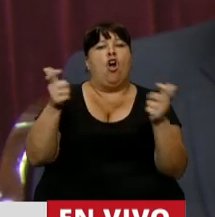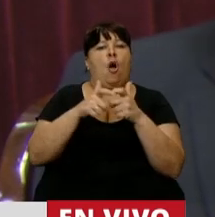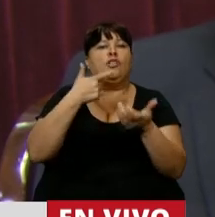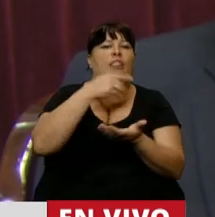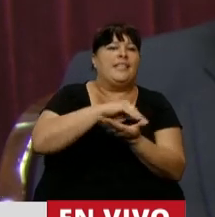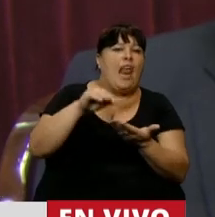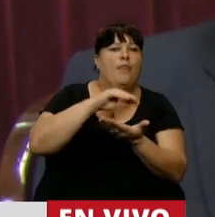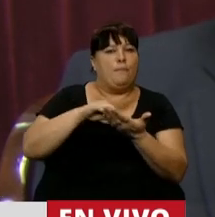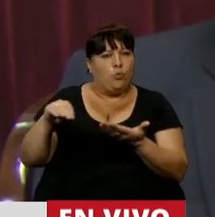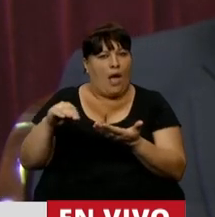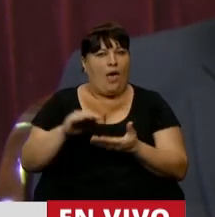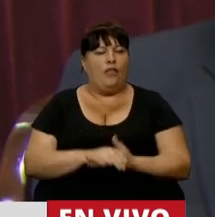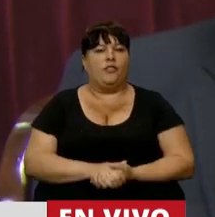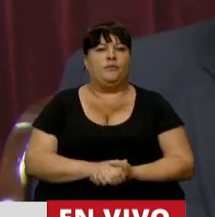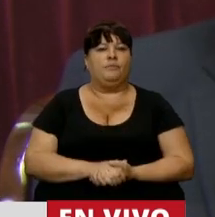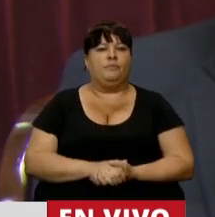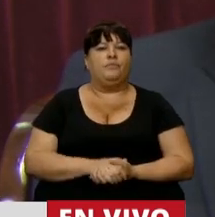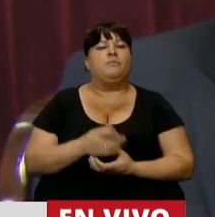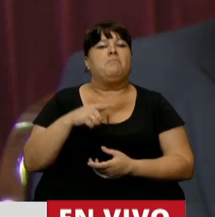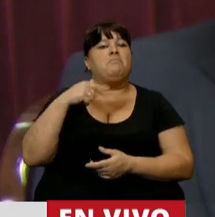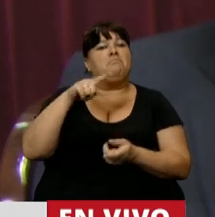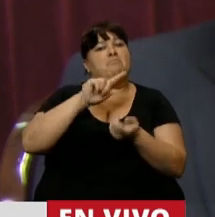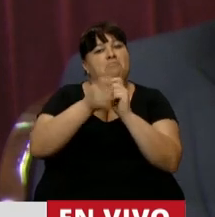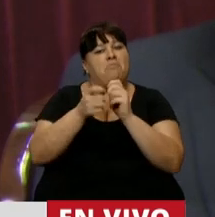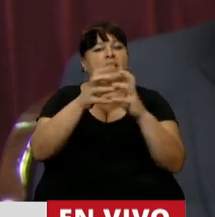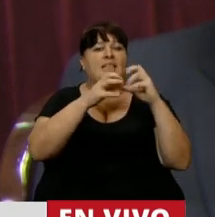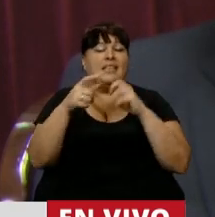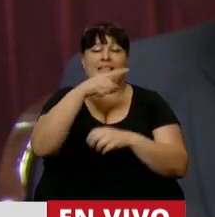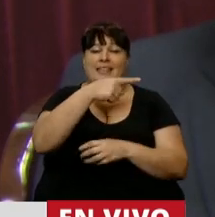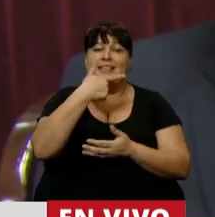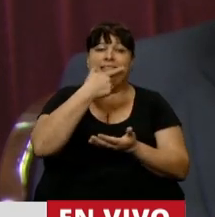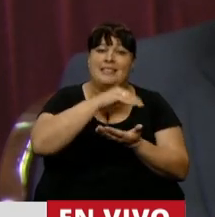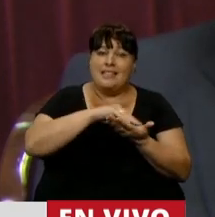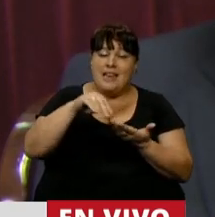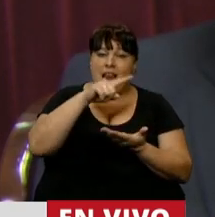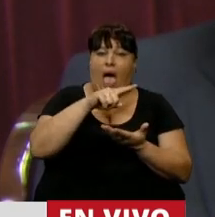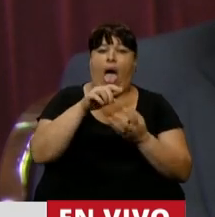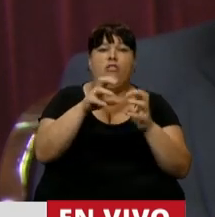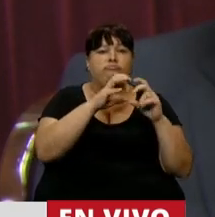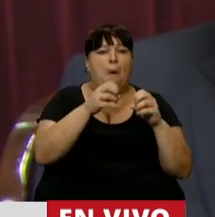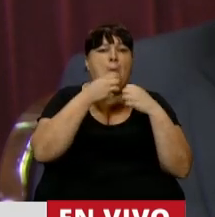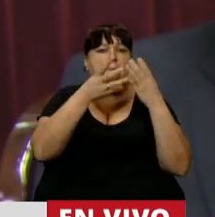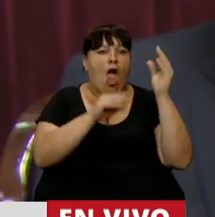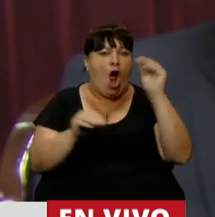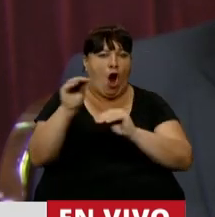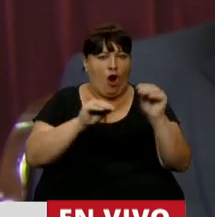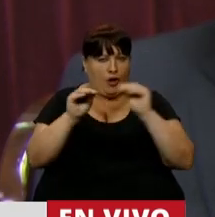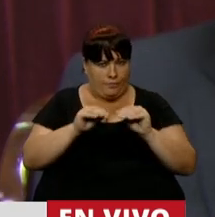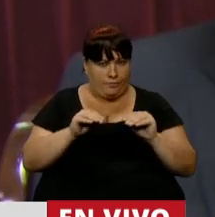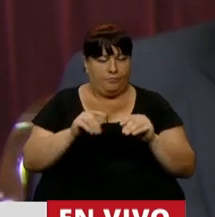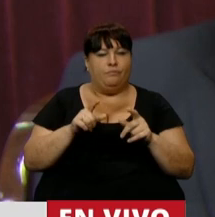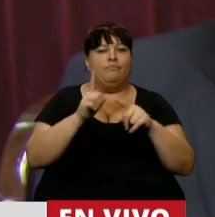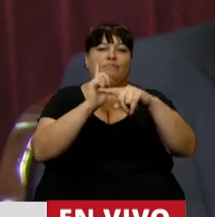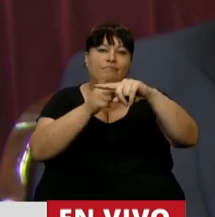Comisión Bicameral, que fue mejorada en su tratamiento en la Cámara de Senadores,